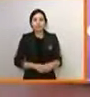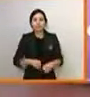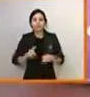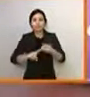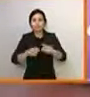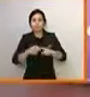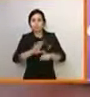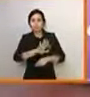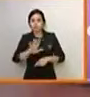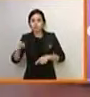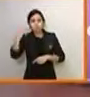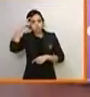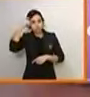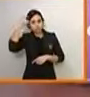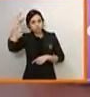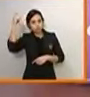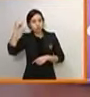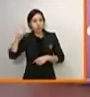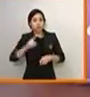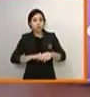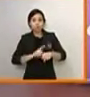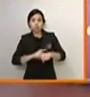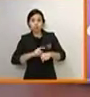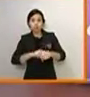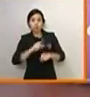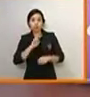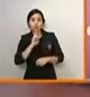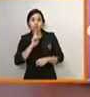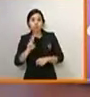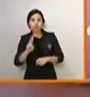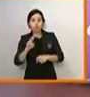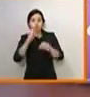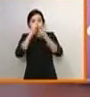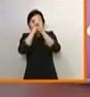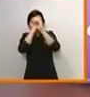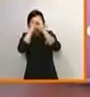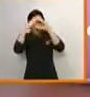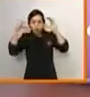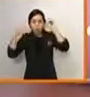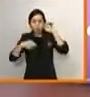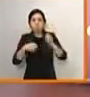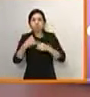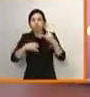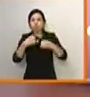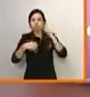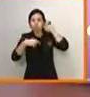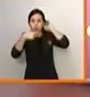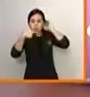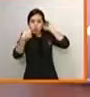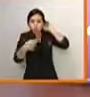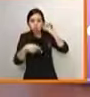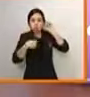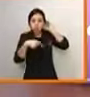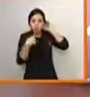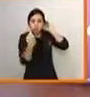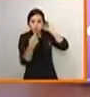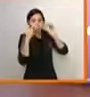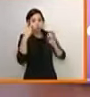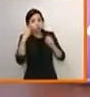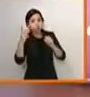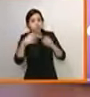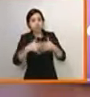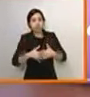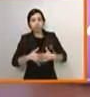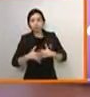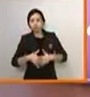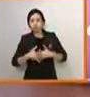Amigos, ¿y ustedes qué soñaron? Pues llegó el momento de convertirlo en una realidad con nuestro juego de la diaria y más uno. Pero antes les muestro en una toma